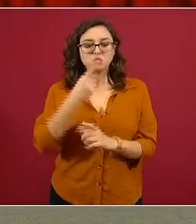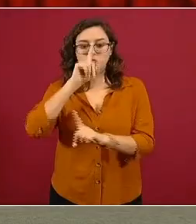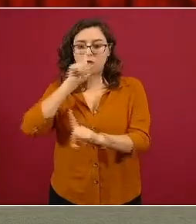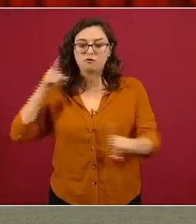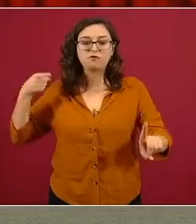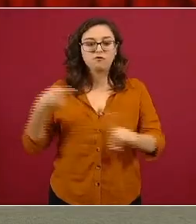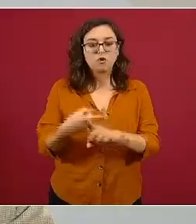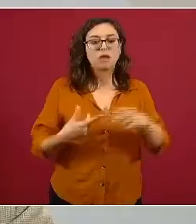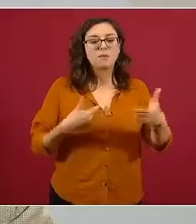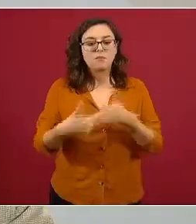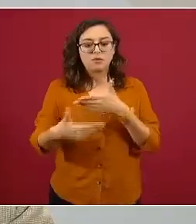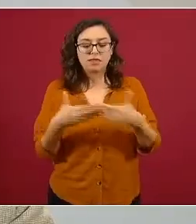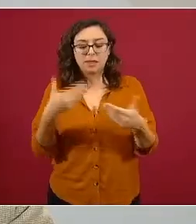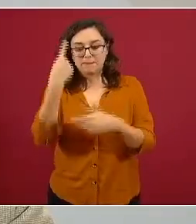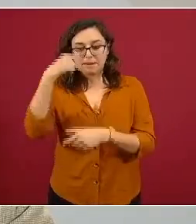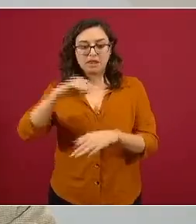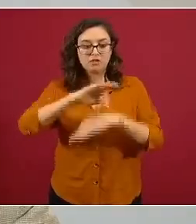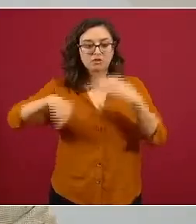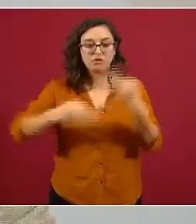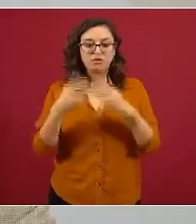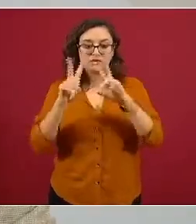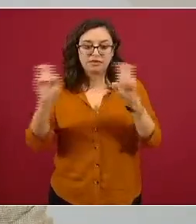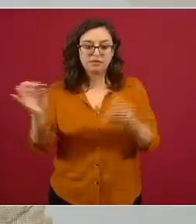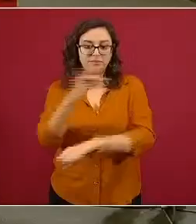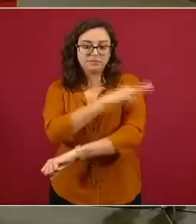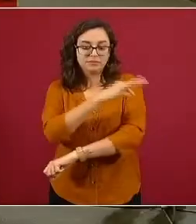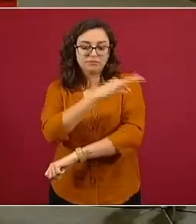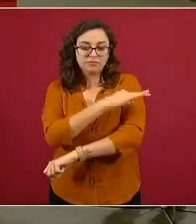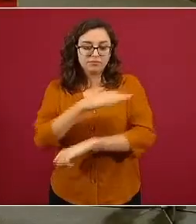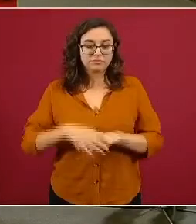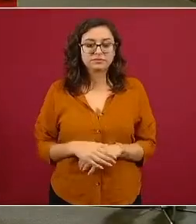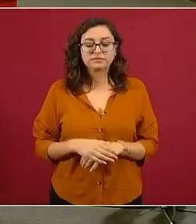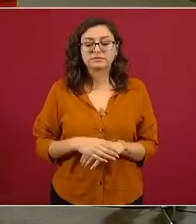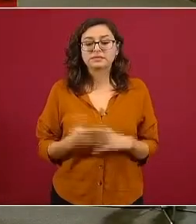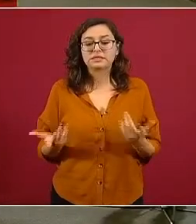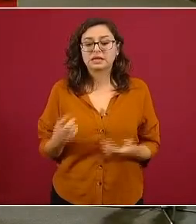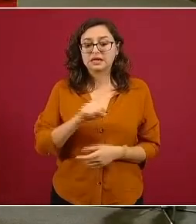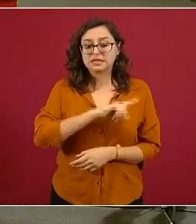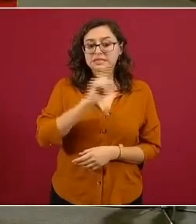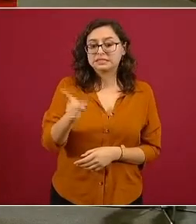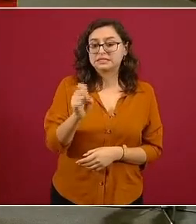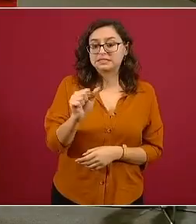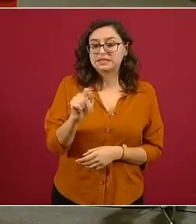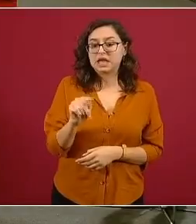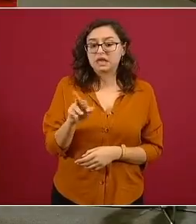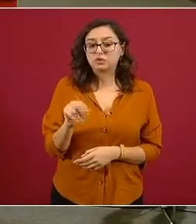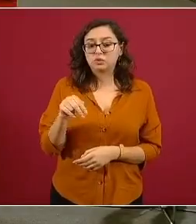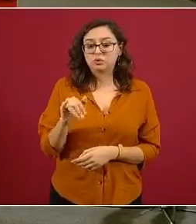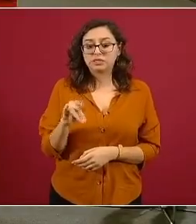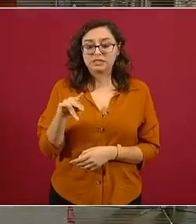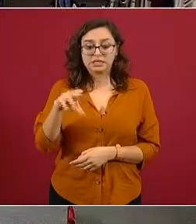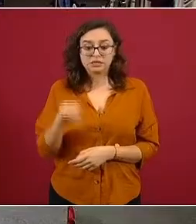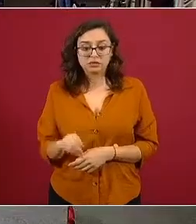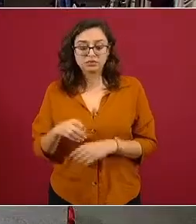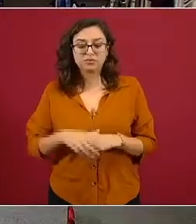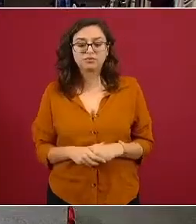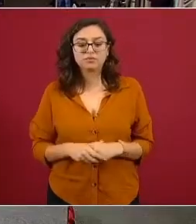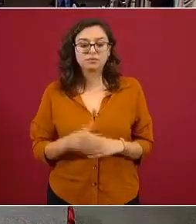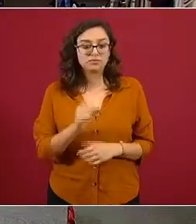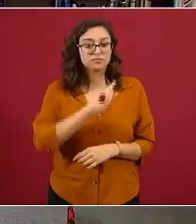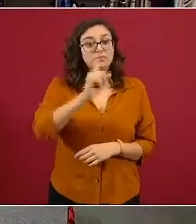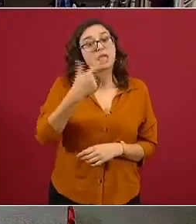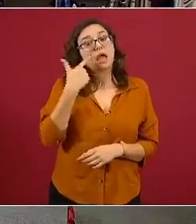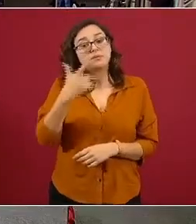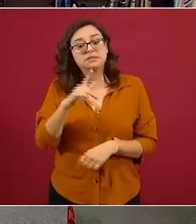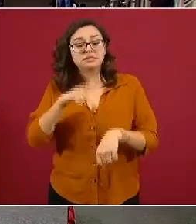nuestro sistema nacional de vacunación. Saturnino Reyes y por acá Liliana Noble de Pulso Saludable. Si nos da tiempo,